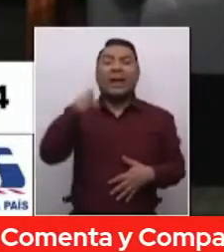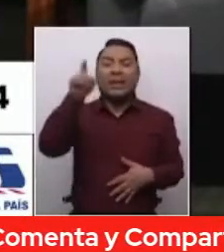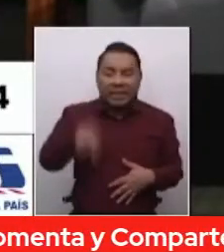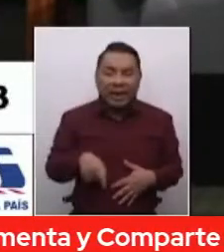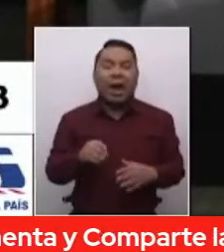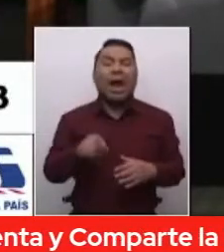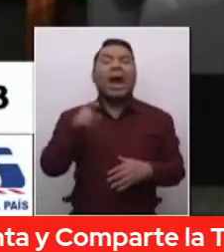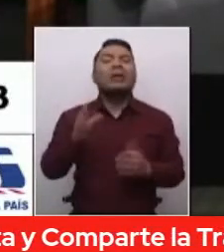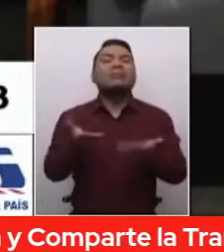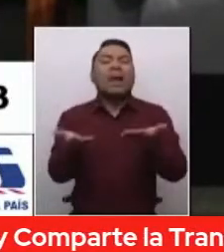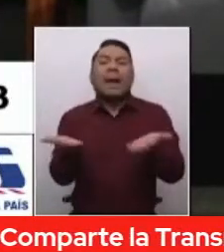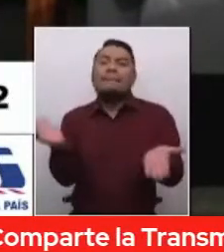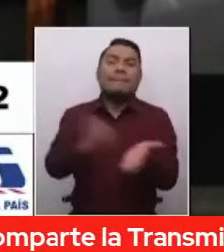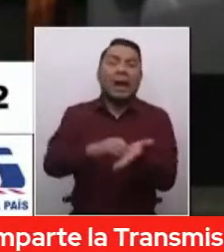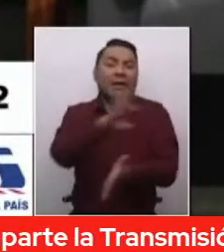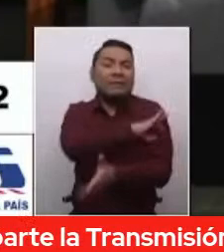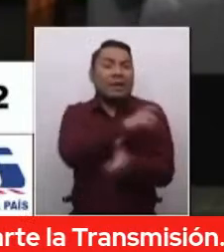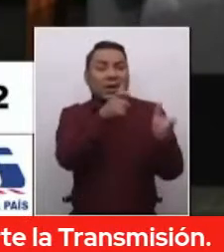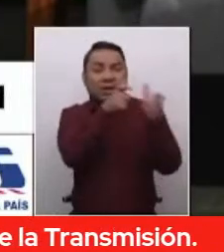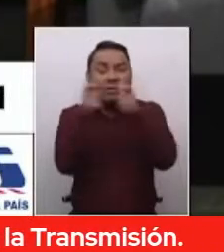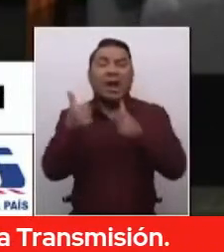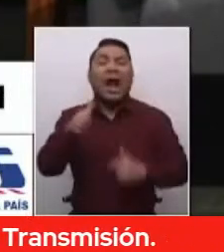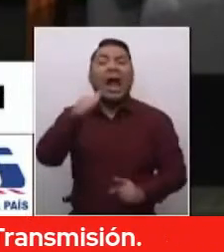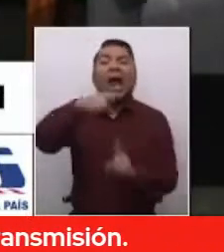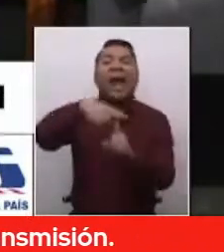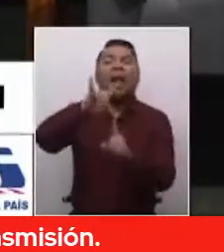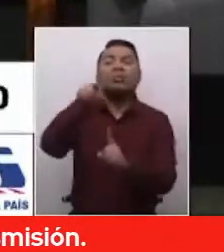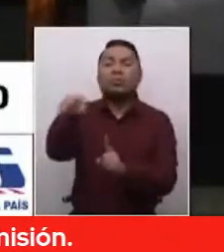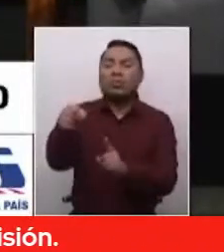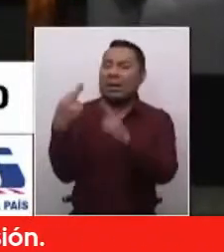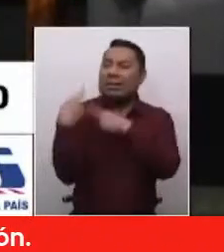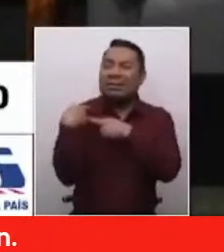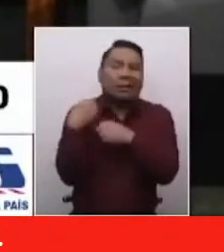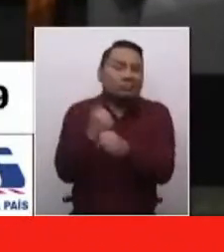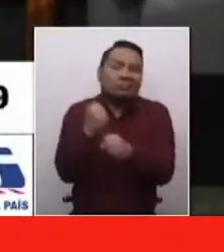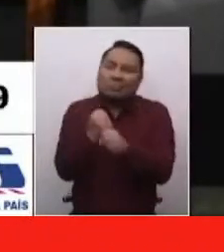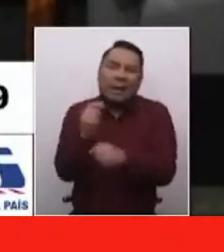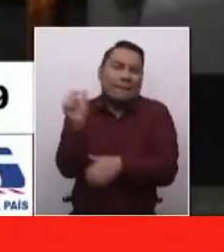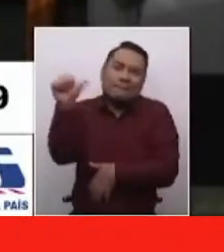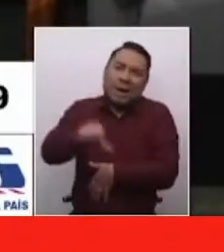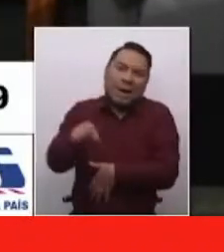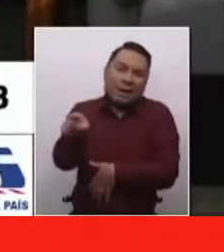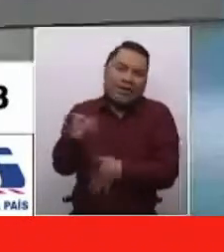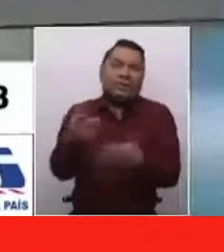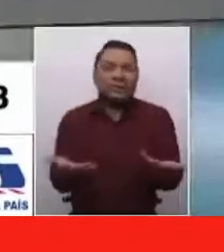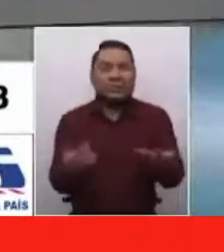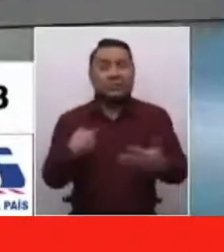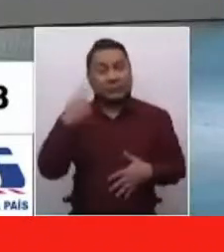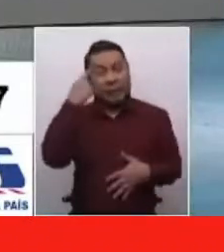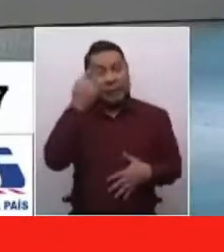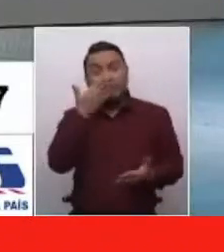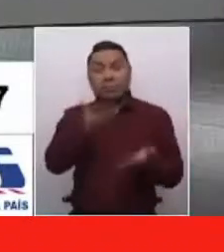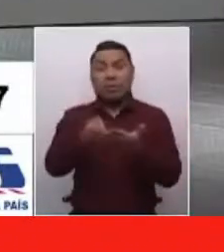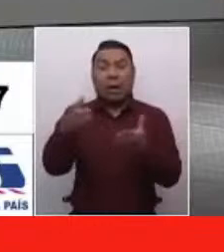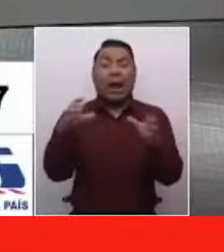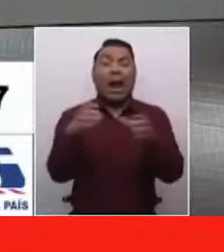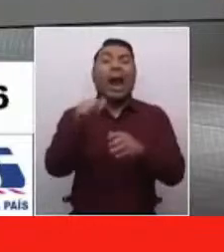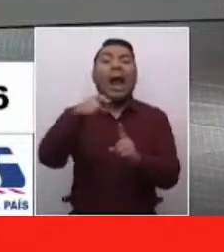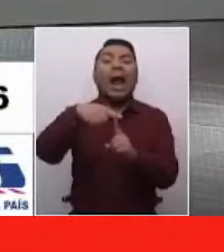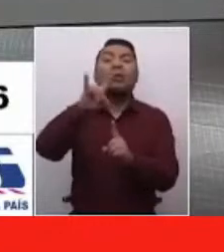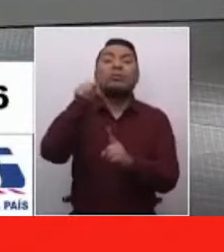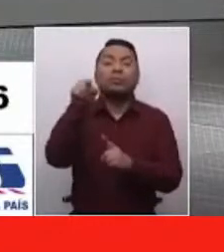que debería haber una mayor fiscalización por parte de la ATU, que no está cumpliendo sus funciones. Y una de las propuestas es que las funciones de la ATU